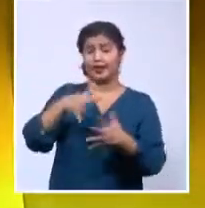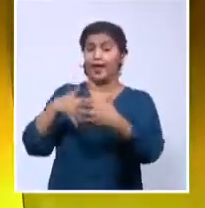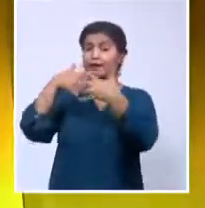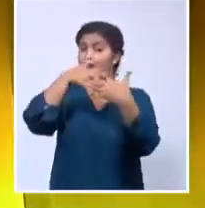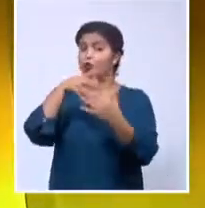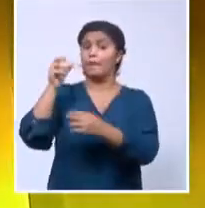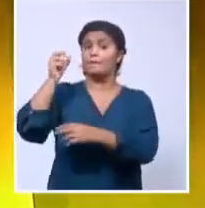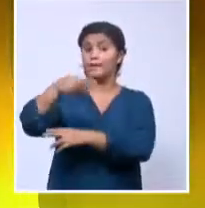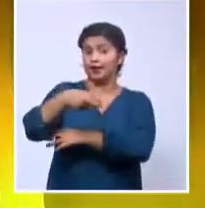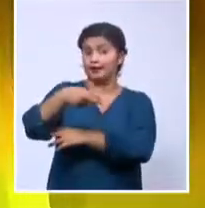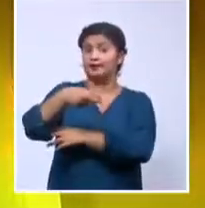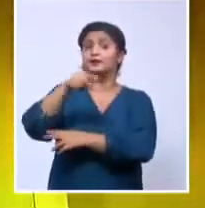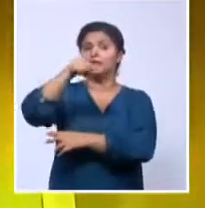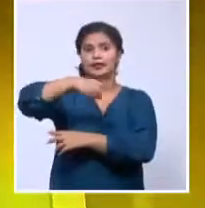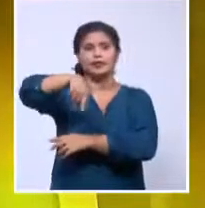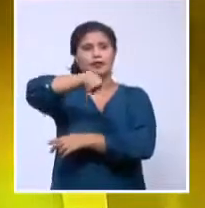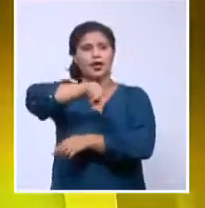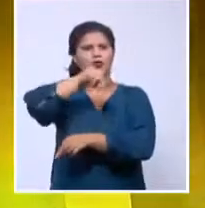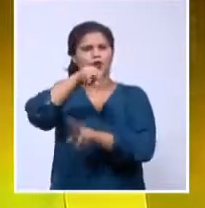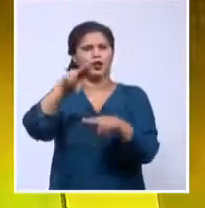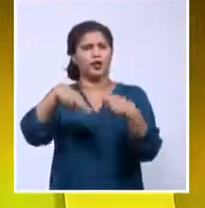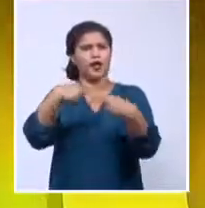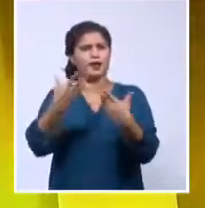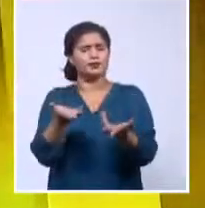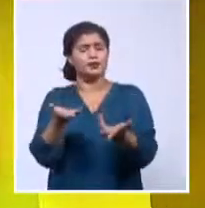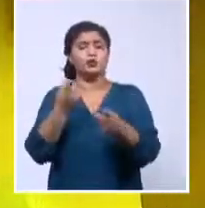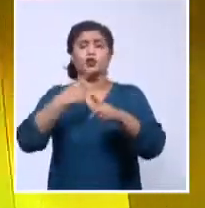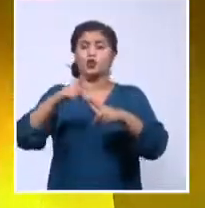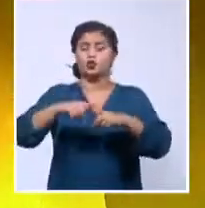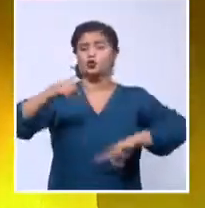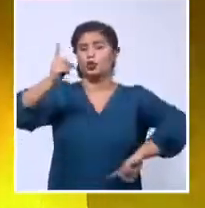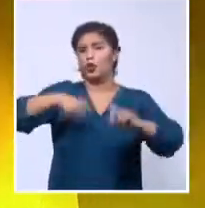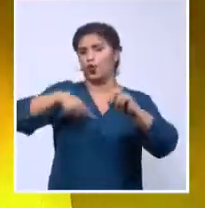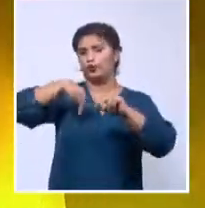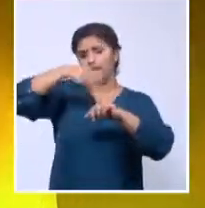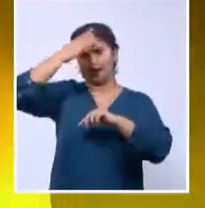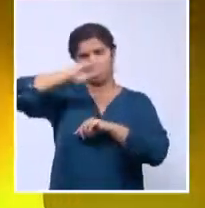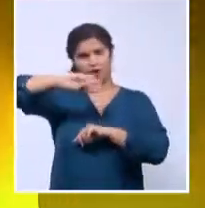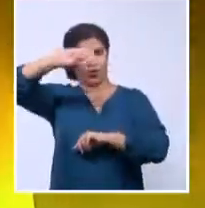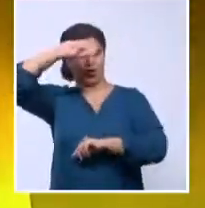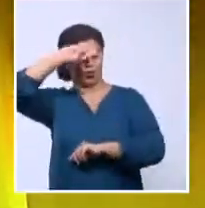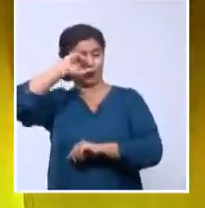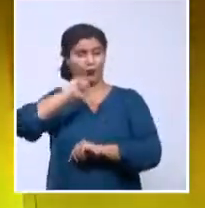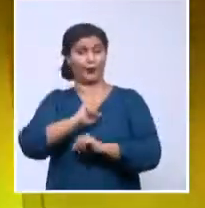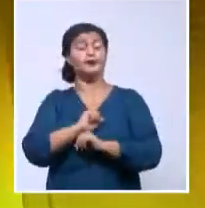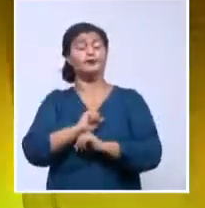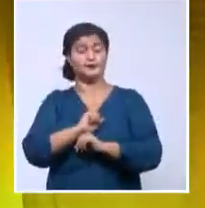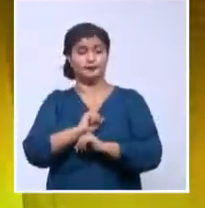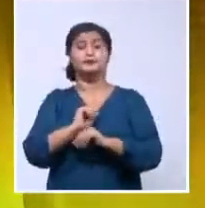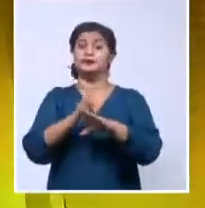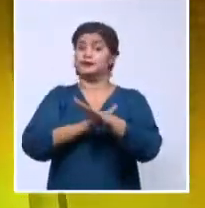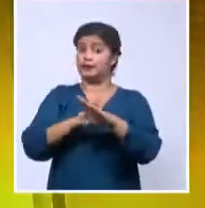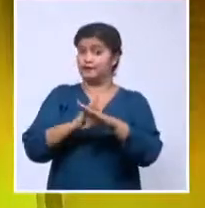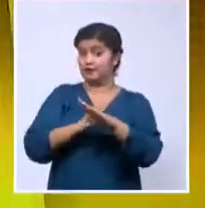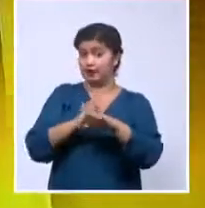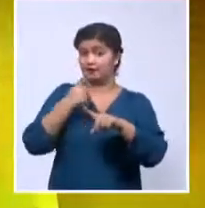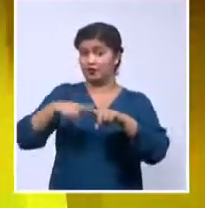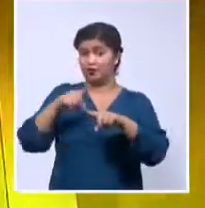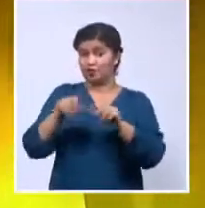allí, para dar allí y en los alrededores idea de caos, de represión. Indicaciones claras tenían algunos